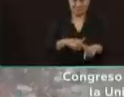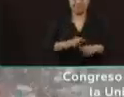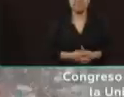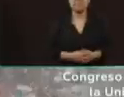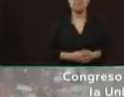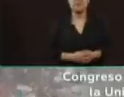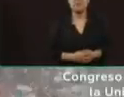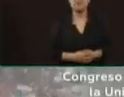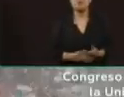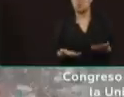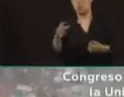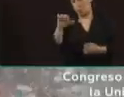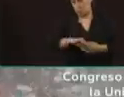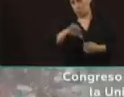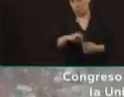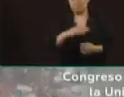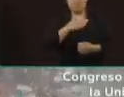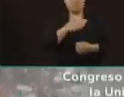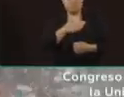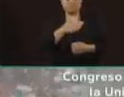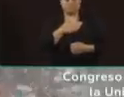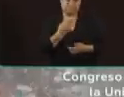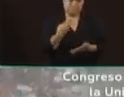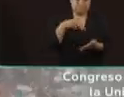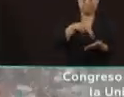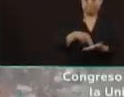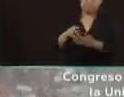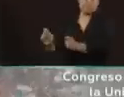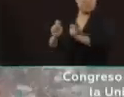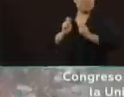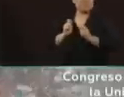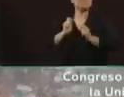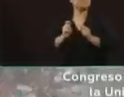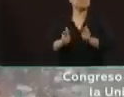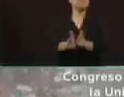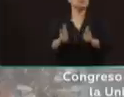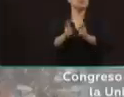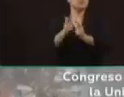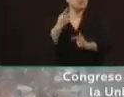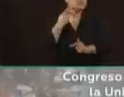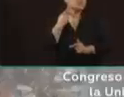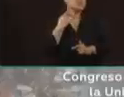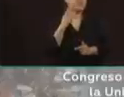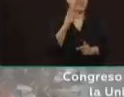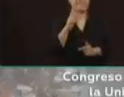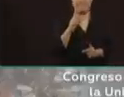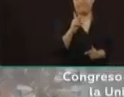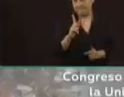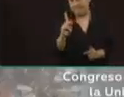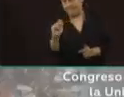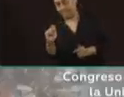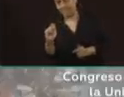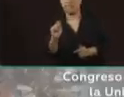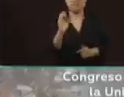Yo vengo hoy aquí a hablar a nombre del Grupo Parlamentario del Partido del Trabajo en Cámara de Diputados y Cámara de Senadores.